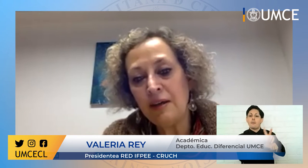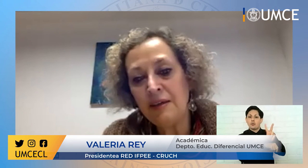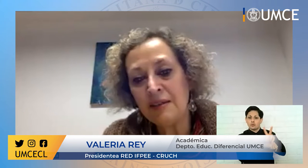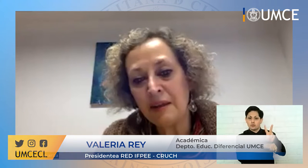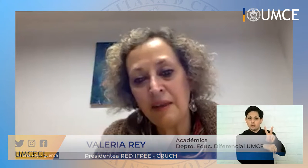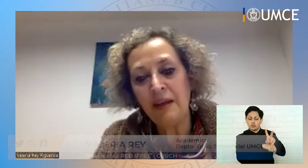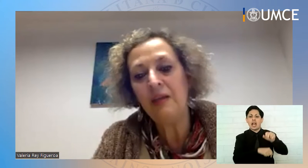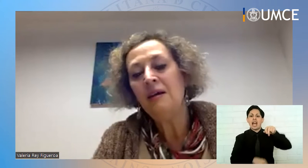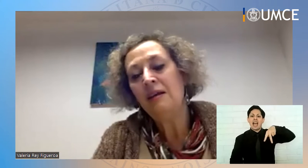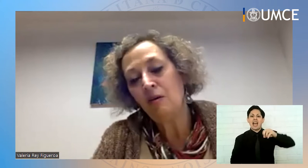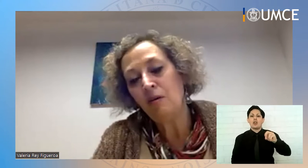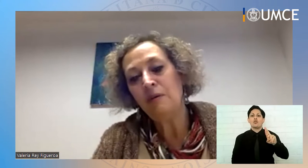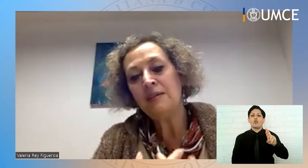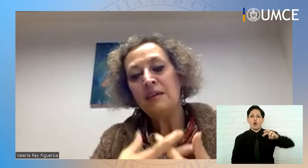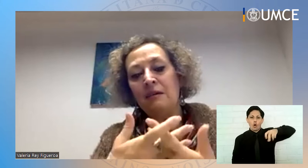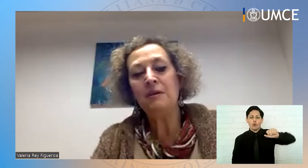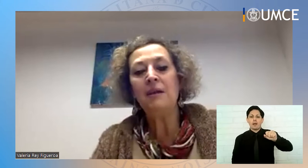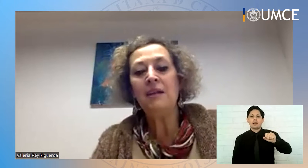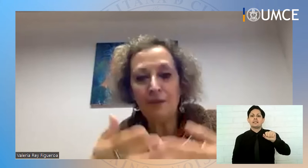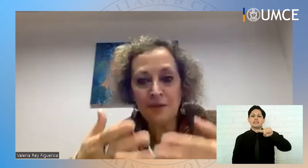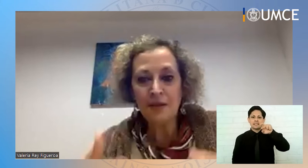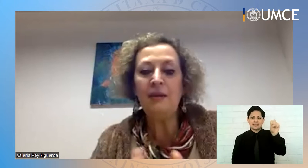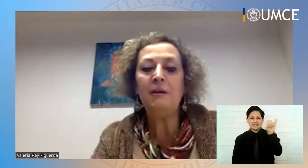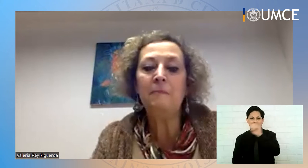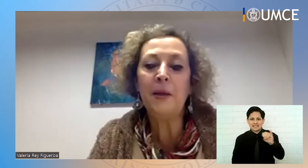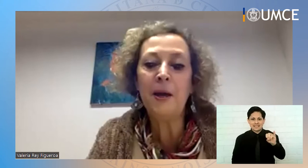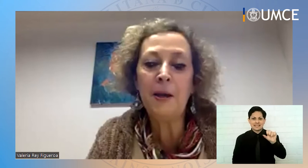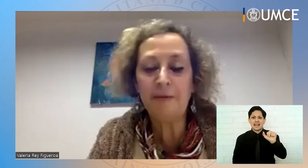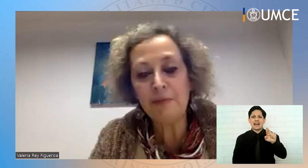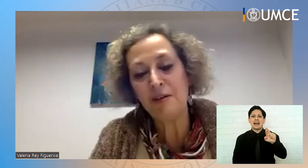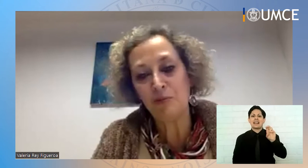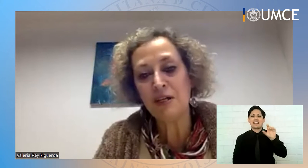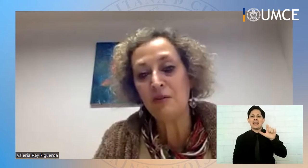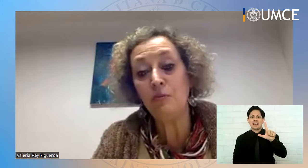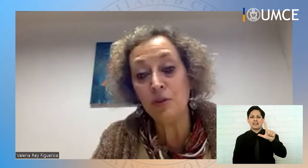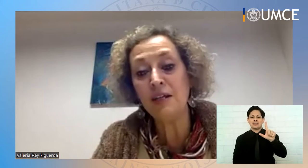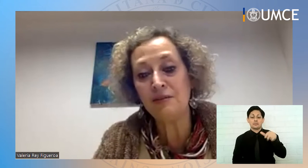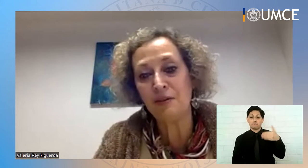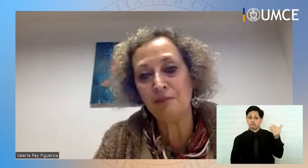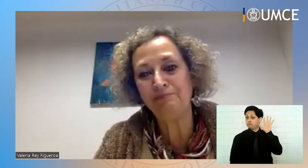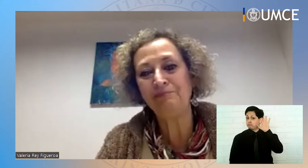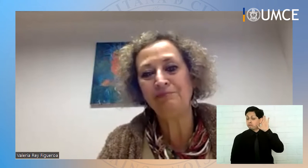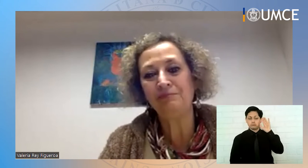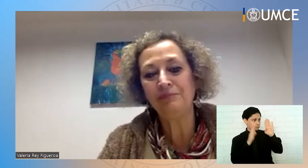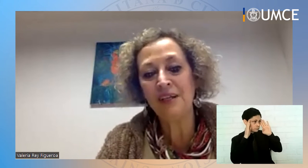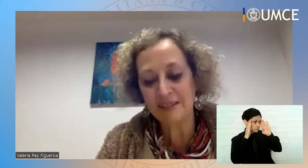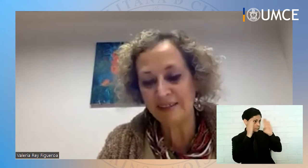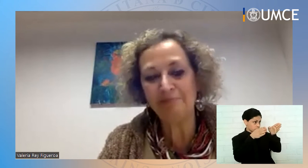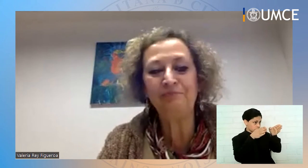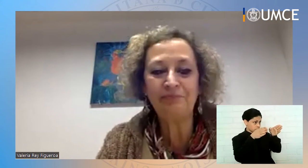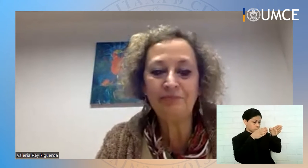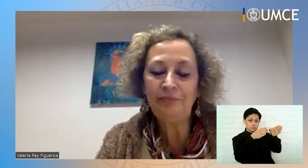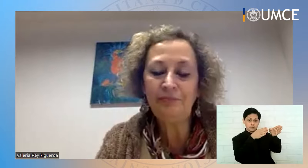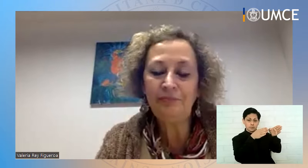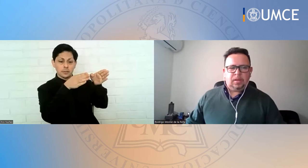Nolfa y Sardel Jacob. Así que bienvenidos y las vamos a escuchar con mucha atención. Gracias.